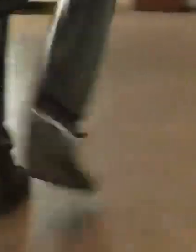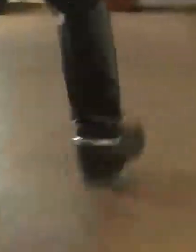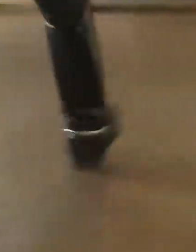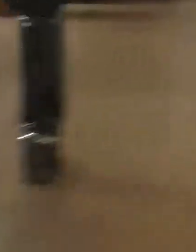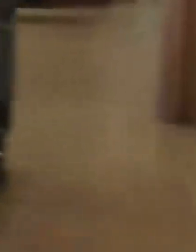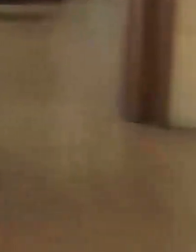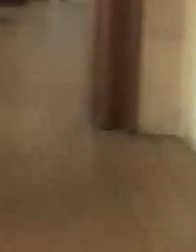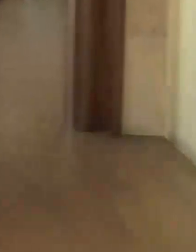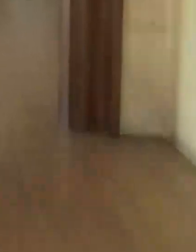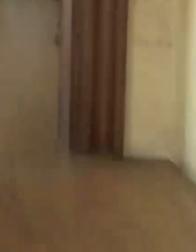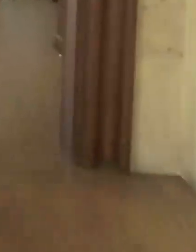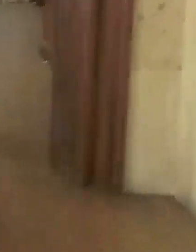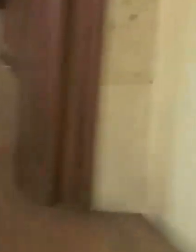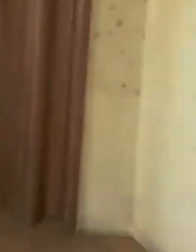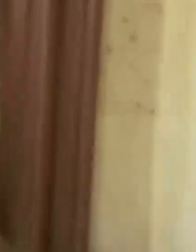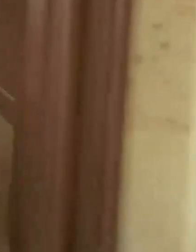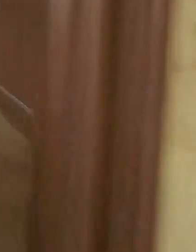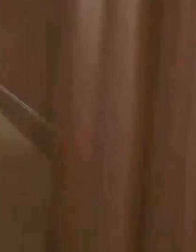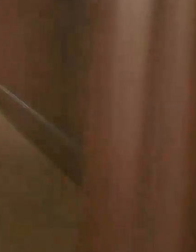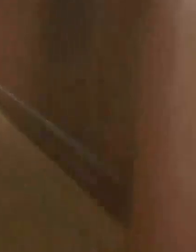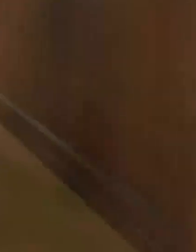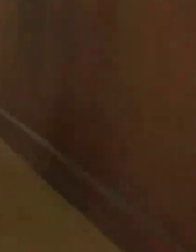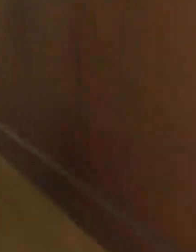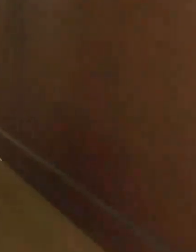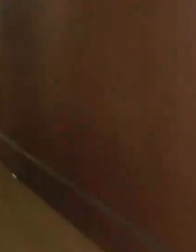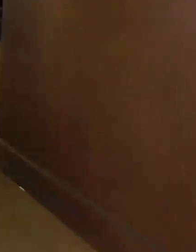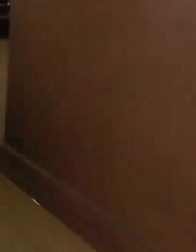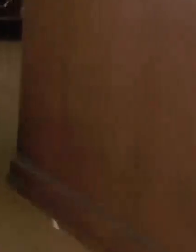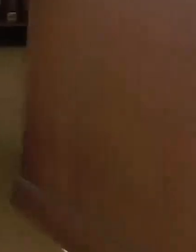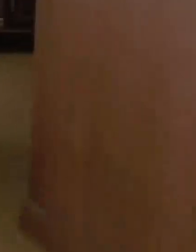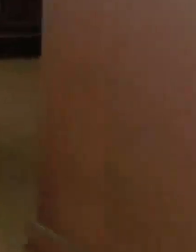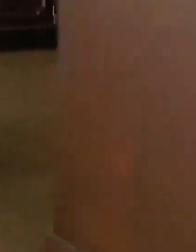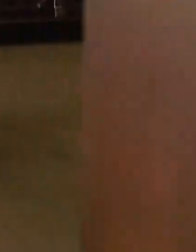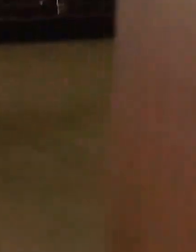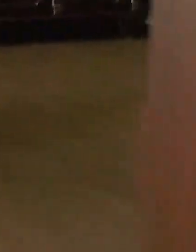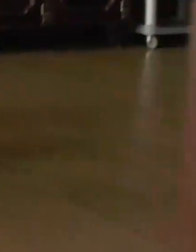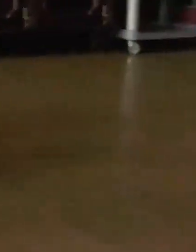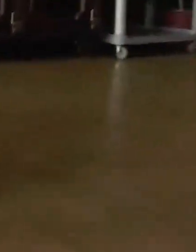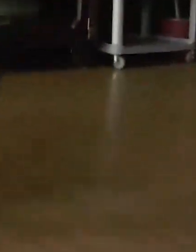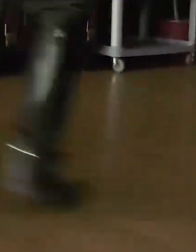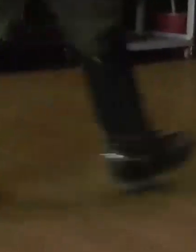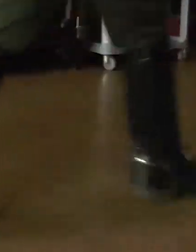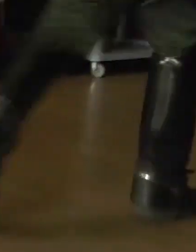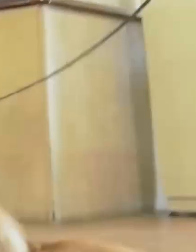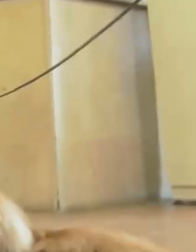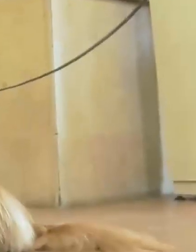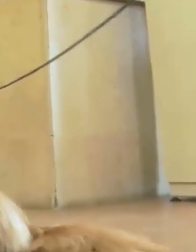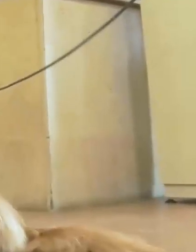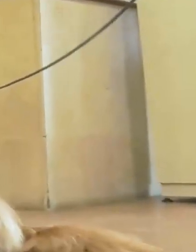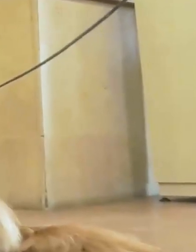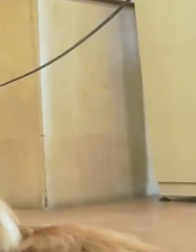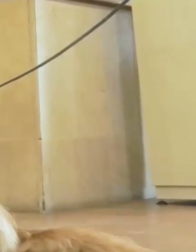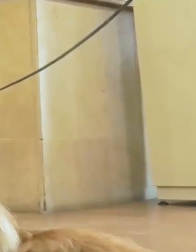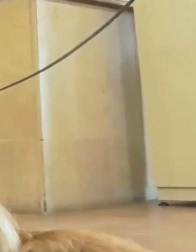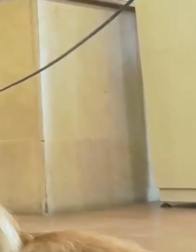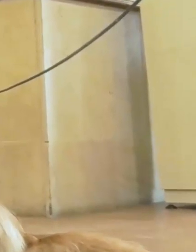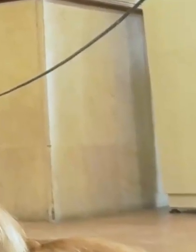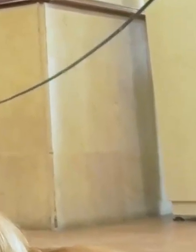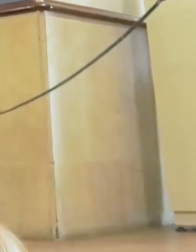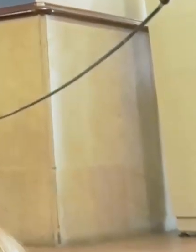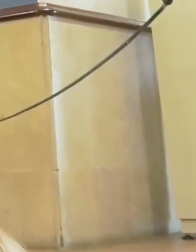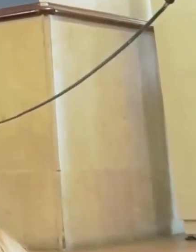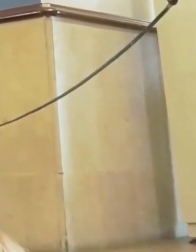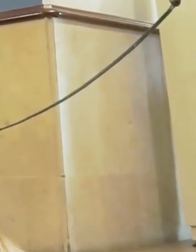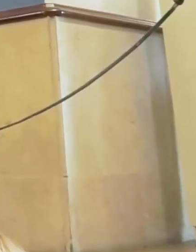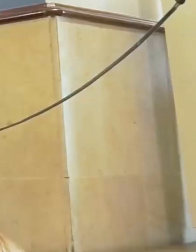posibles vaya a estar el señor gobernador. Y luego, en el transcurso del día, todos los elementos que ingresen